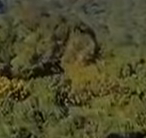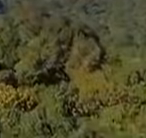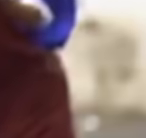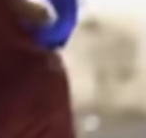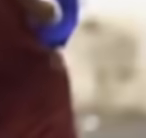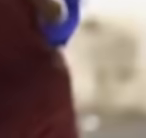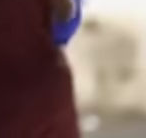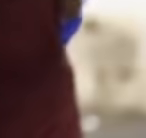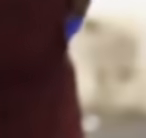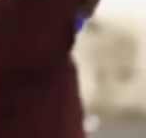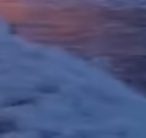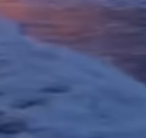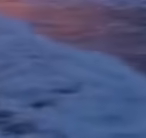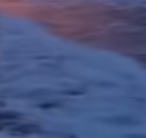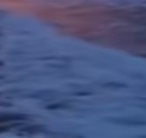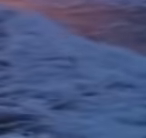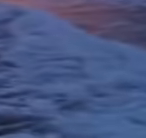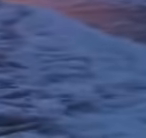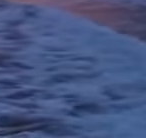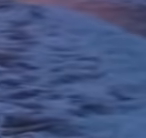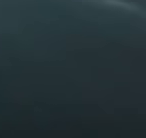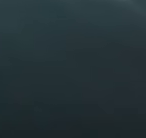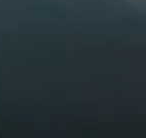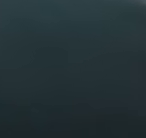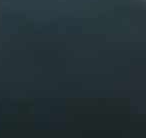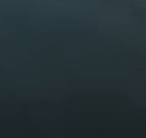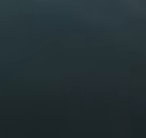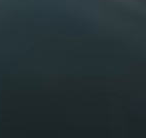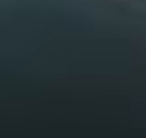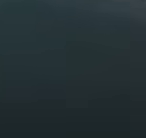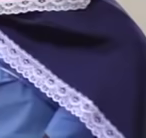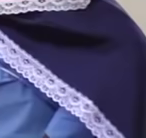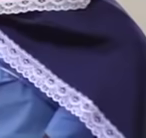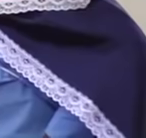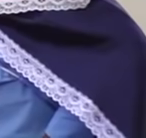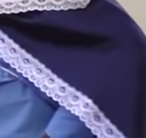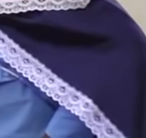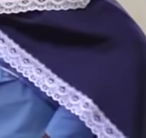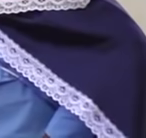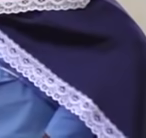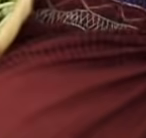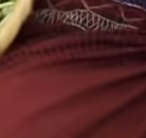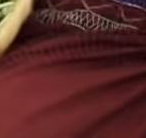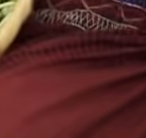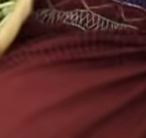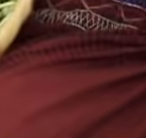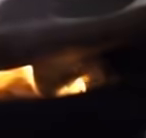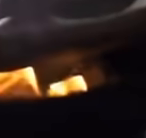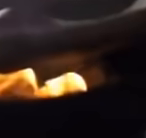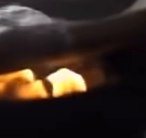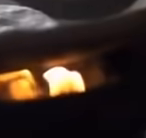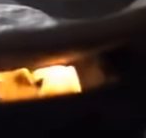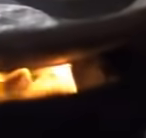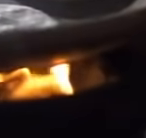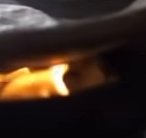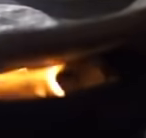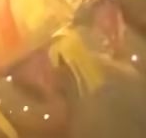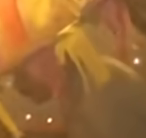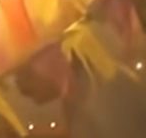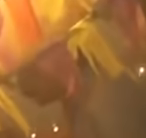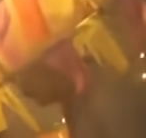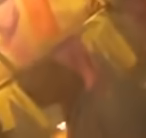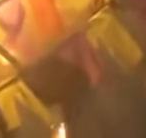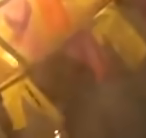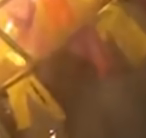Transmite el gobierno de El Salvador. Todos los canales y emisoras deben enlazarse a la cadena nacional de radio